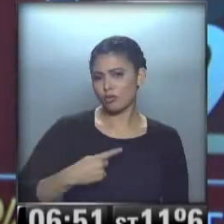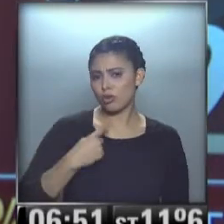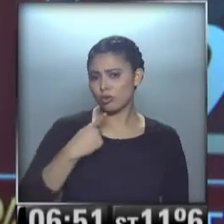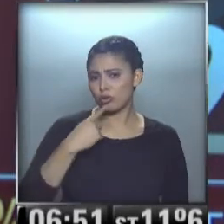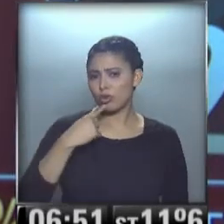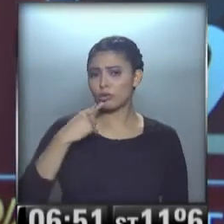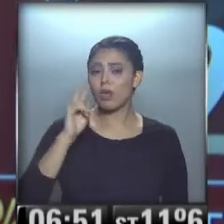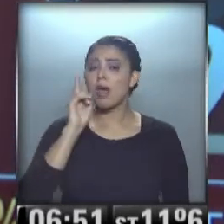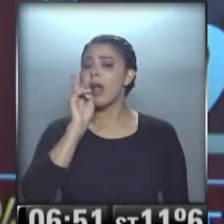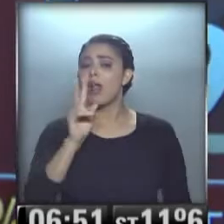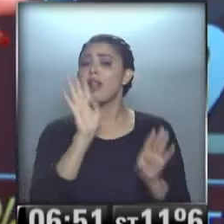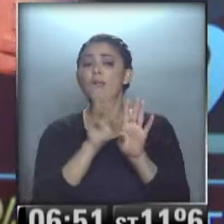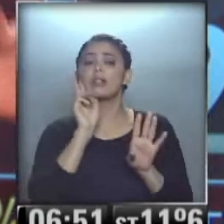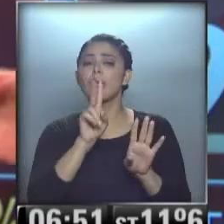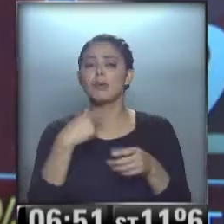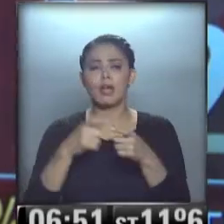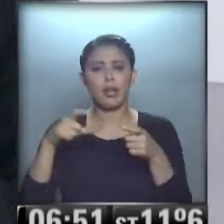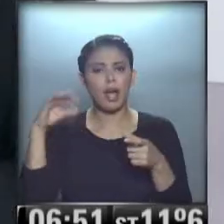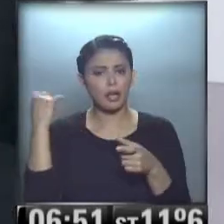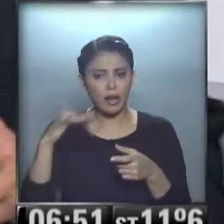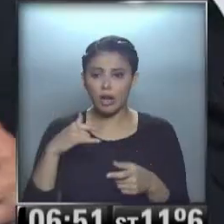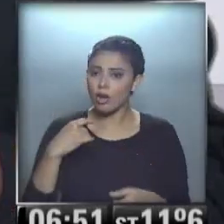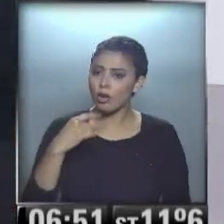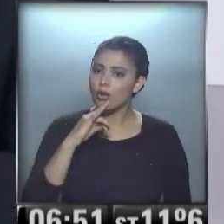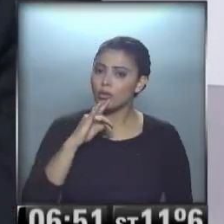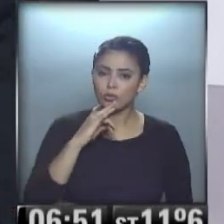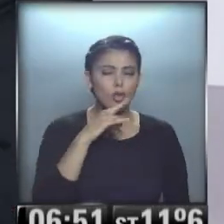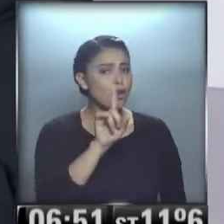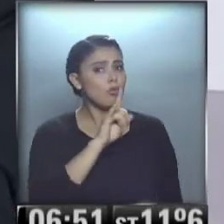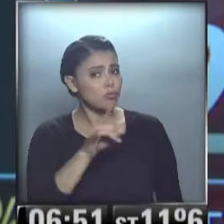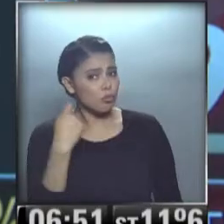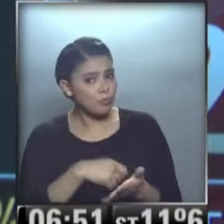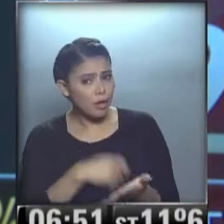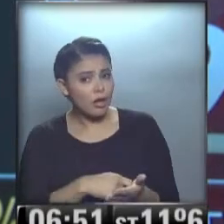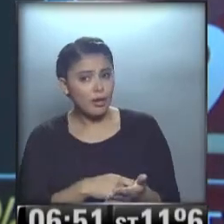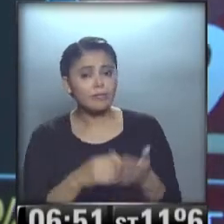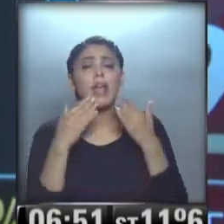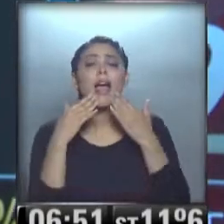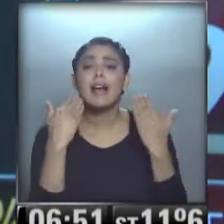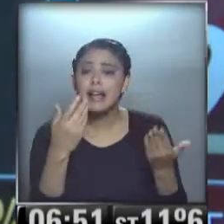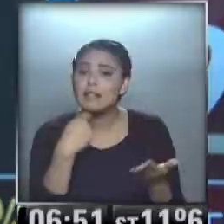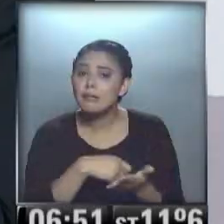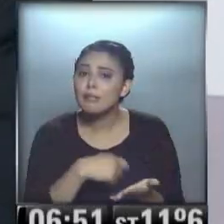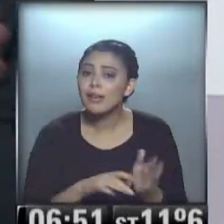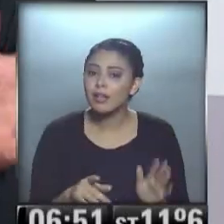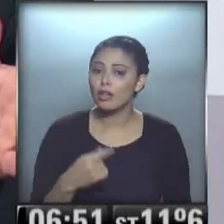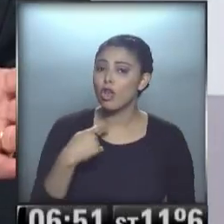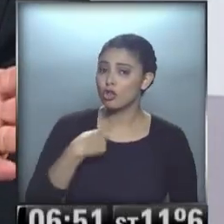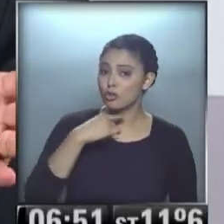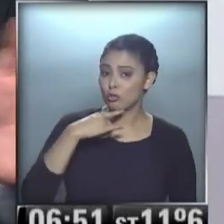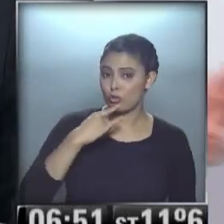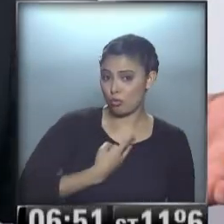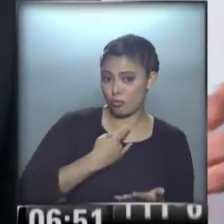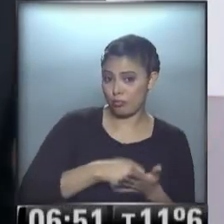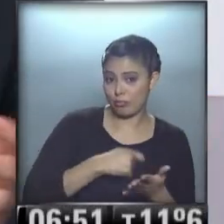tan cara las entradas, Nadine. No, no, pero nos invita, vamos sí, todos. Sí, invito. No te bueno, estamos invitados. Bueno, sí. Gracias por la invitación. Sí, yo invito con las entradas, la